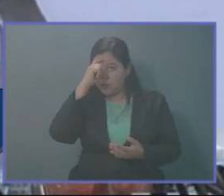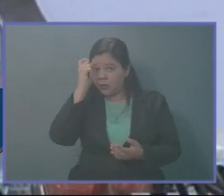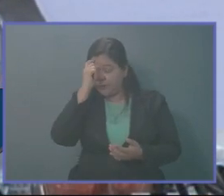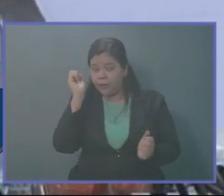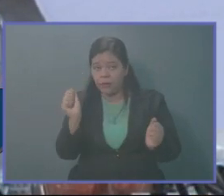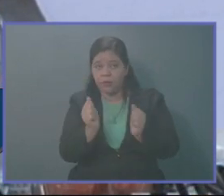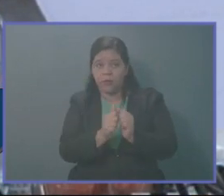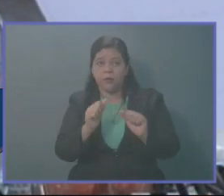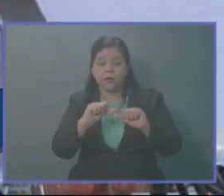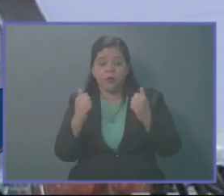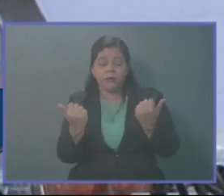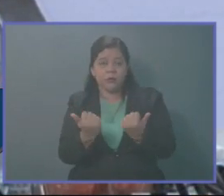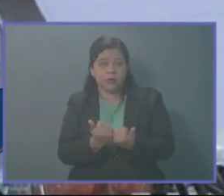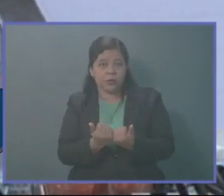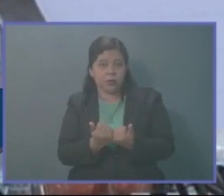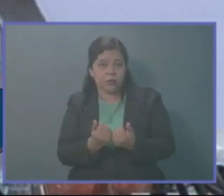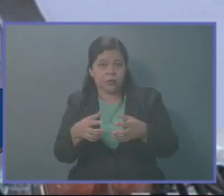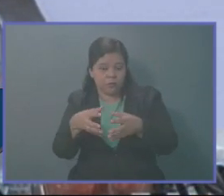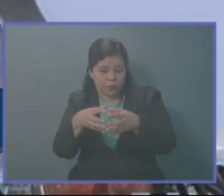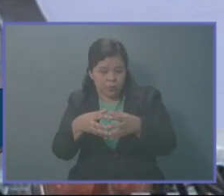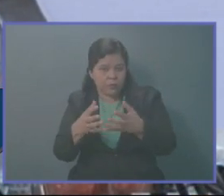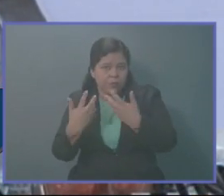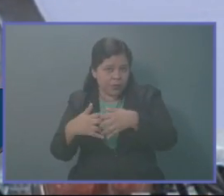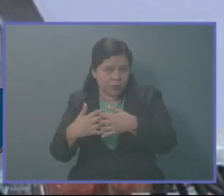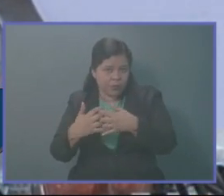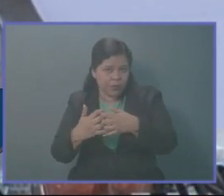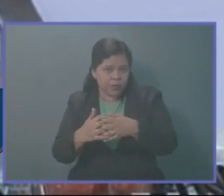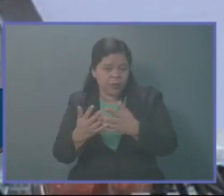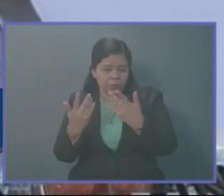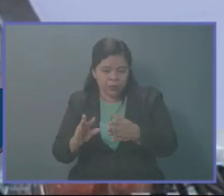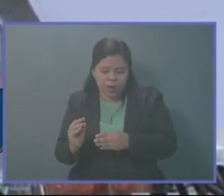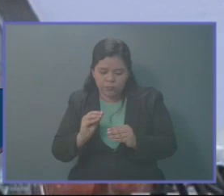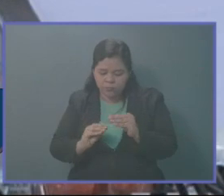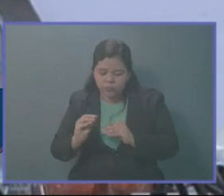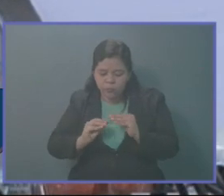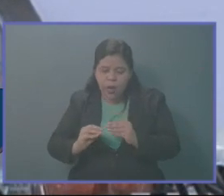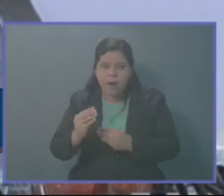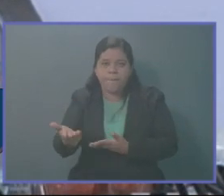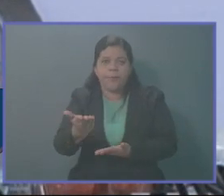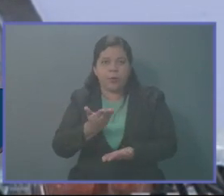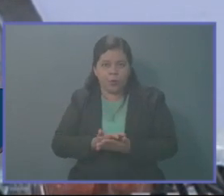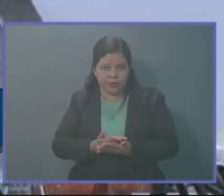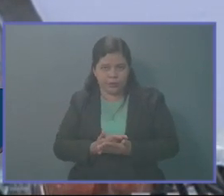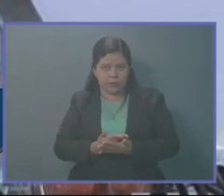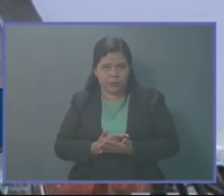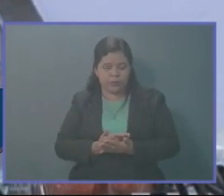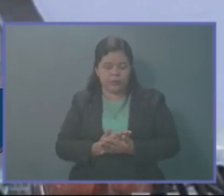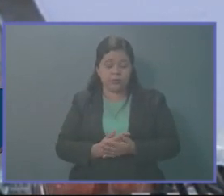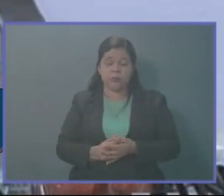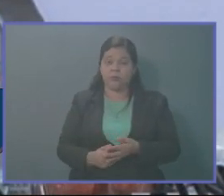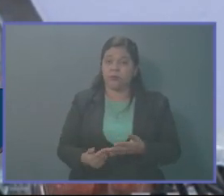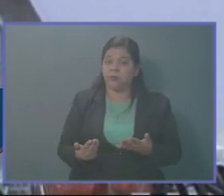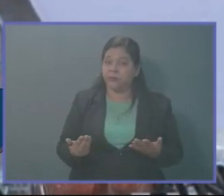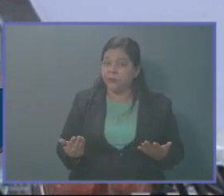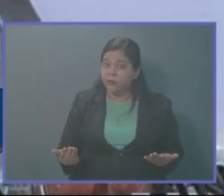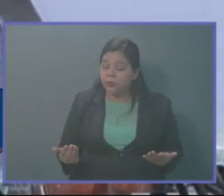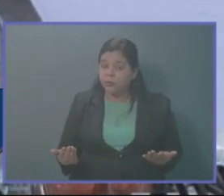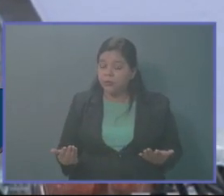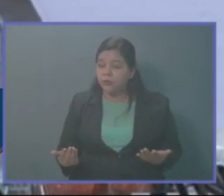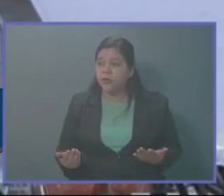gremiales y han construido esta propuesta, pero se han